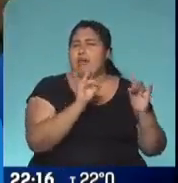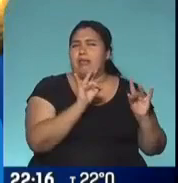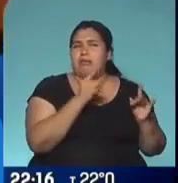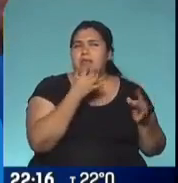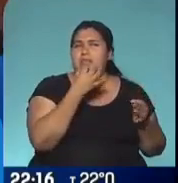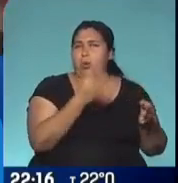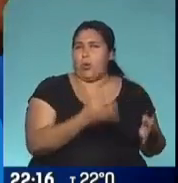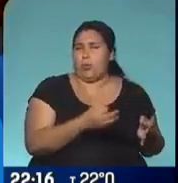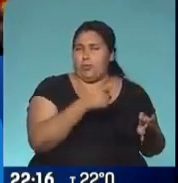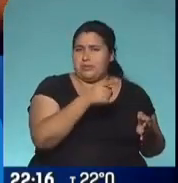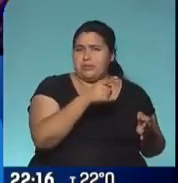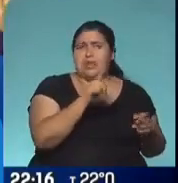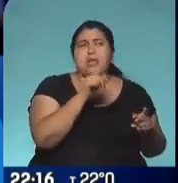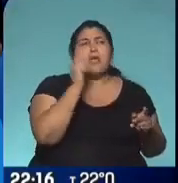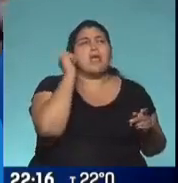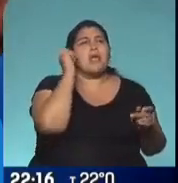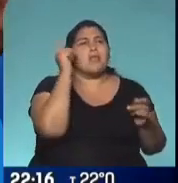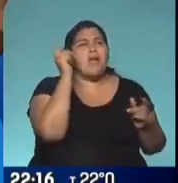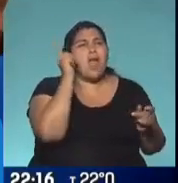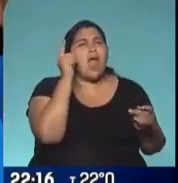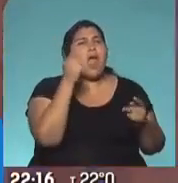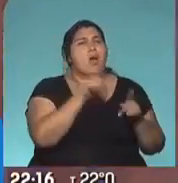como la idea de